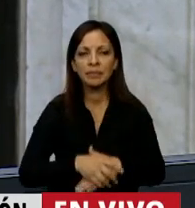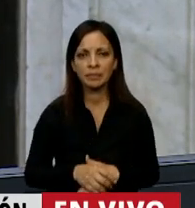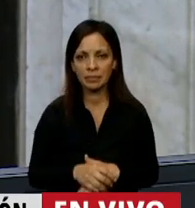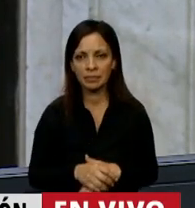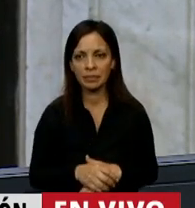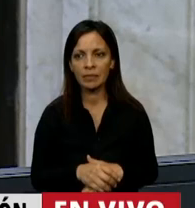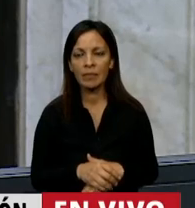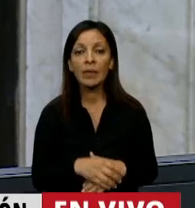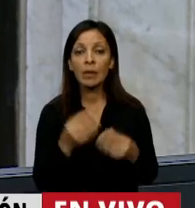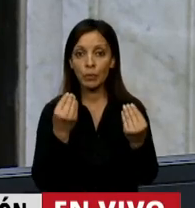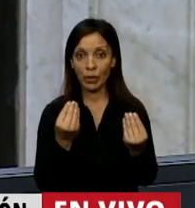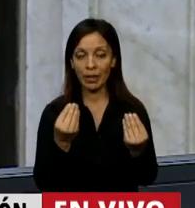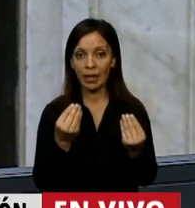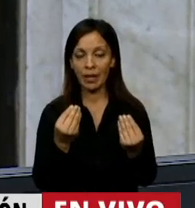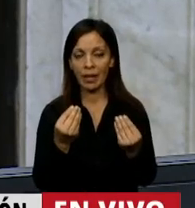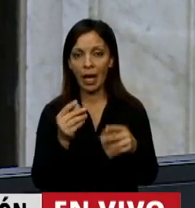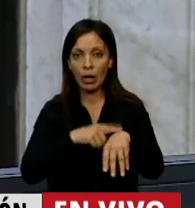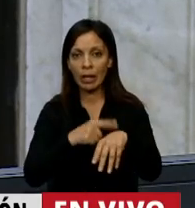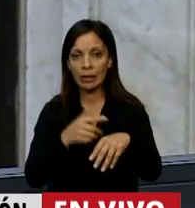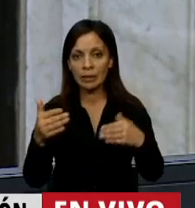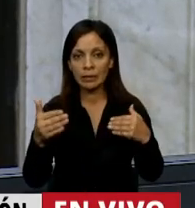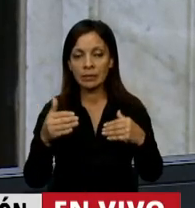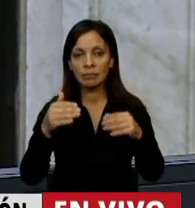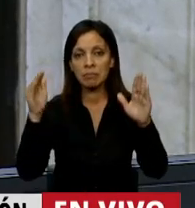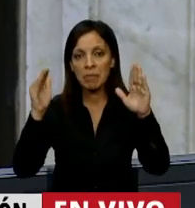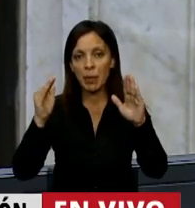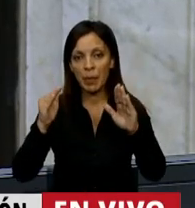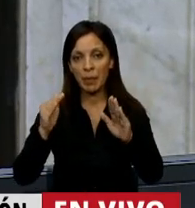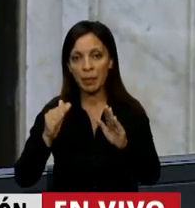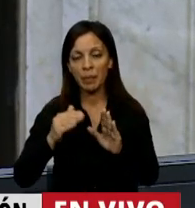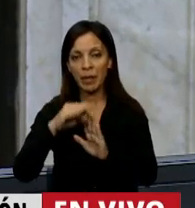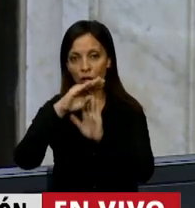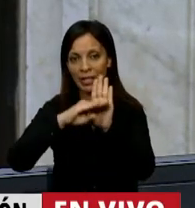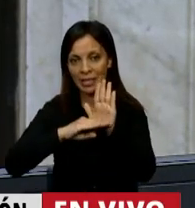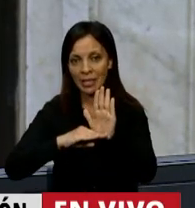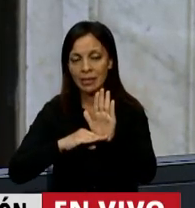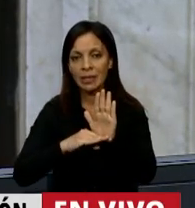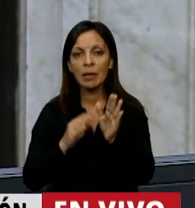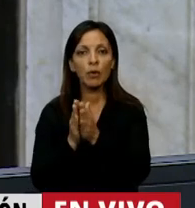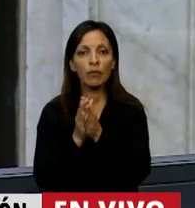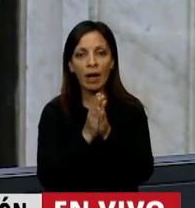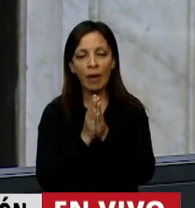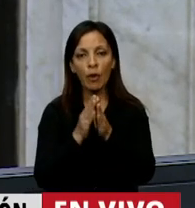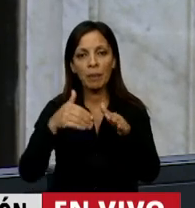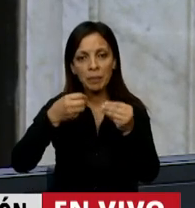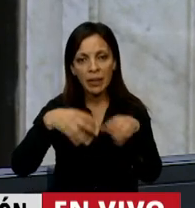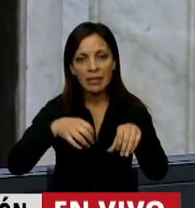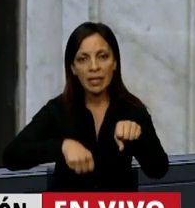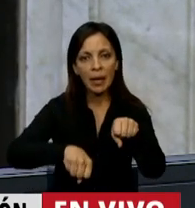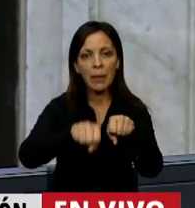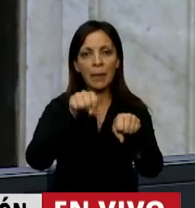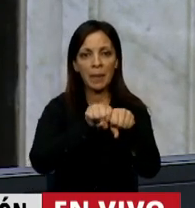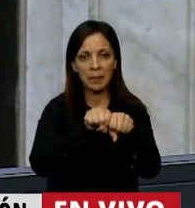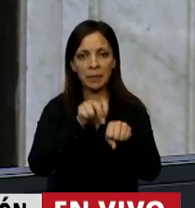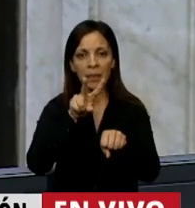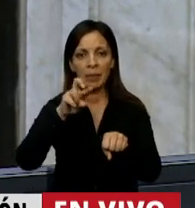básicamente porque está achicándose la lista de oradores ya, que vayan conectándose al VPN todos los diputados